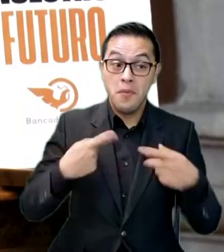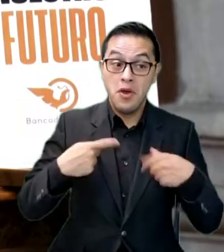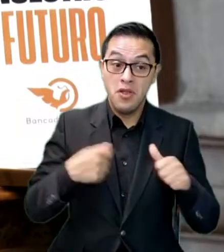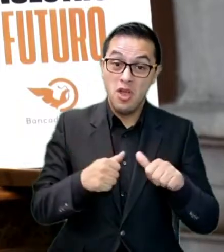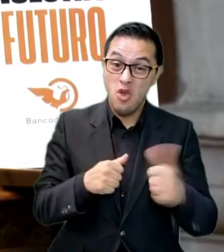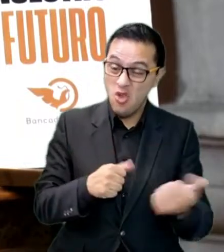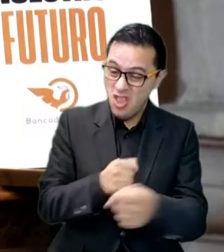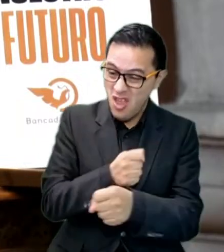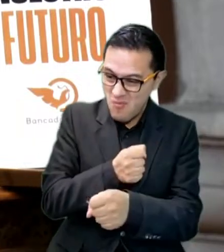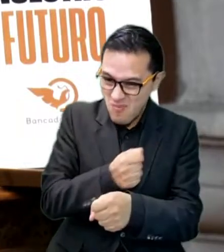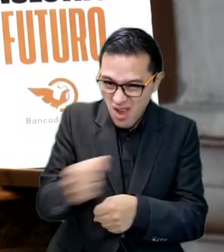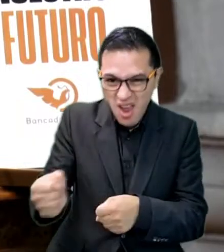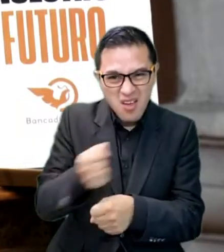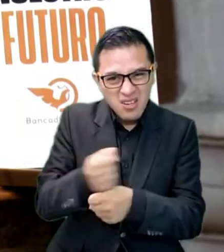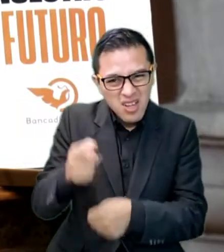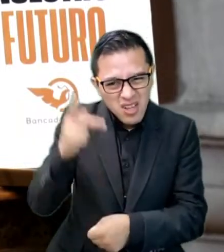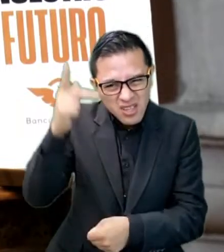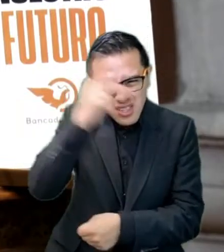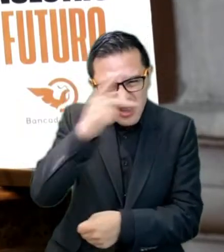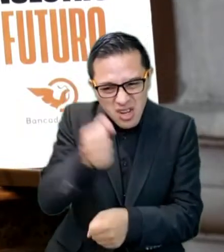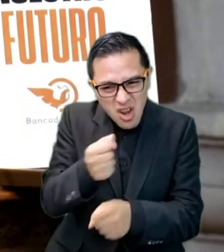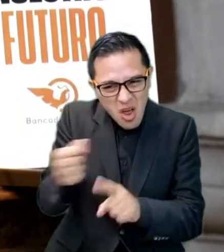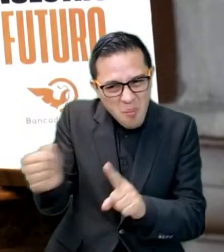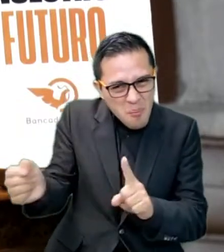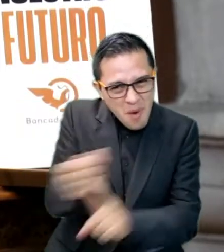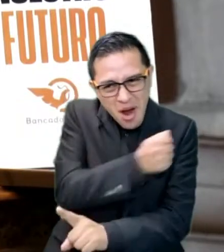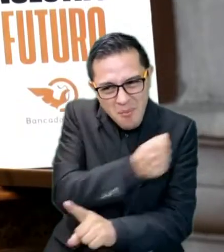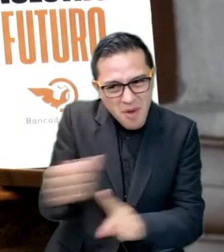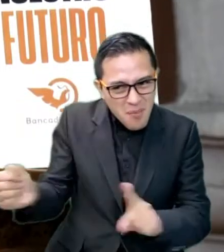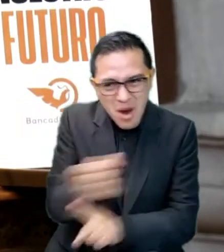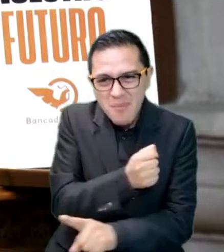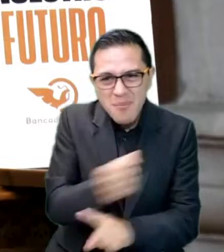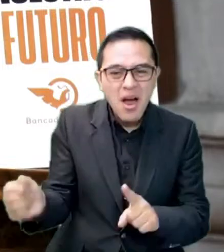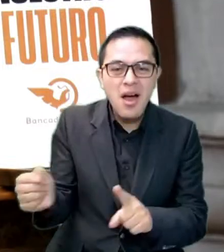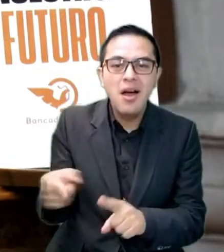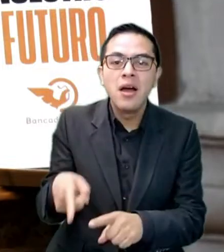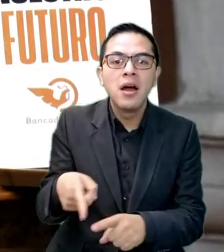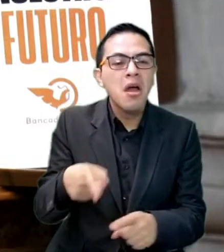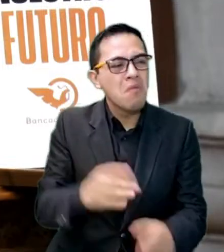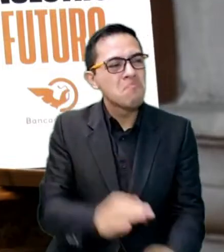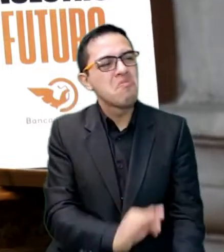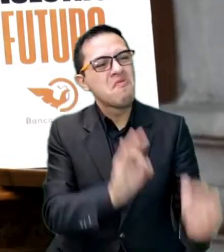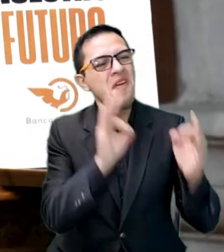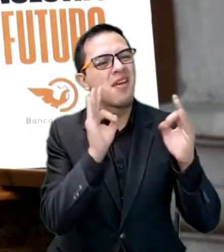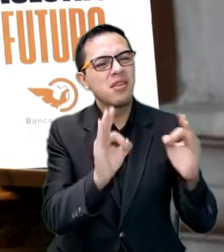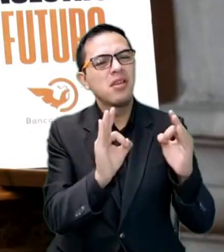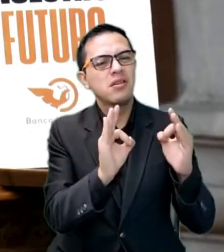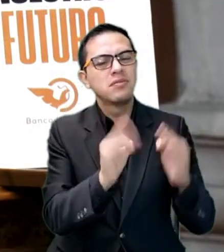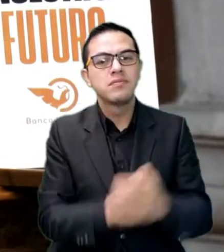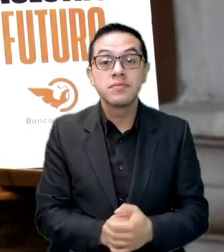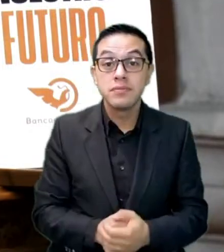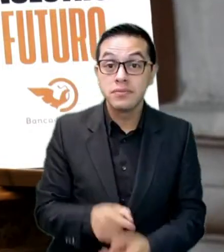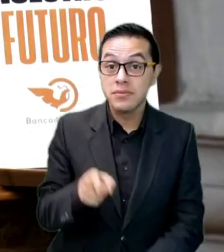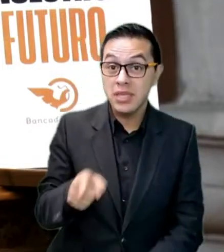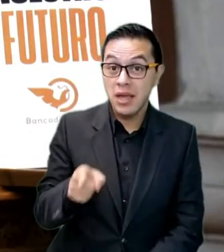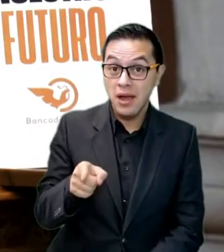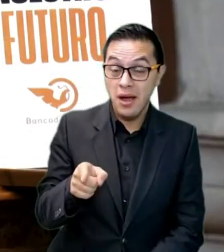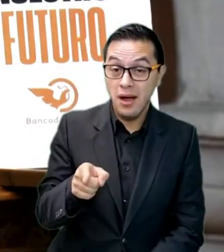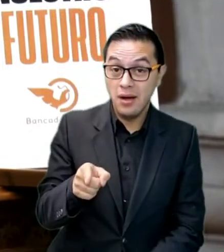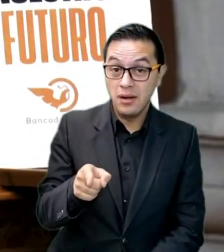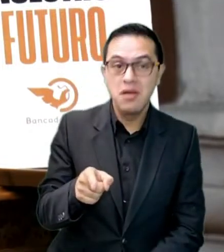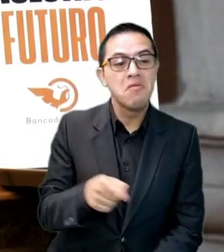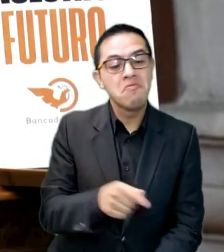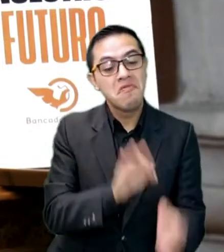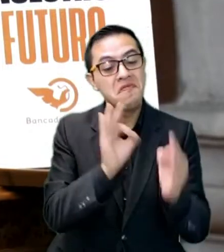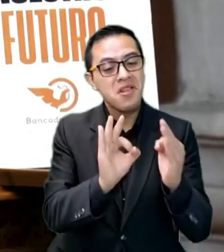psicológicamente hasta que intentó matarla. Ella solo se defendió. Si hubiera tenido recursos suficientes para